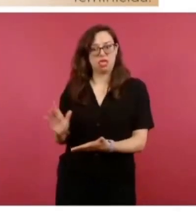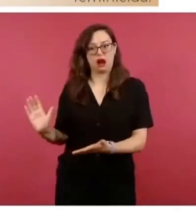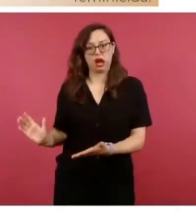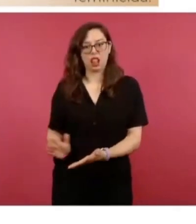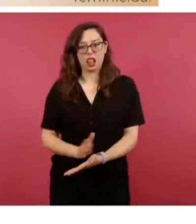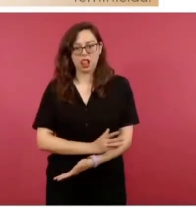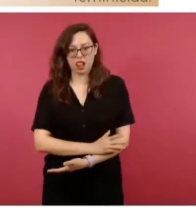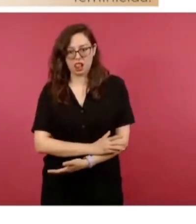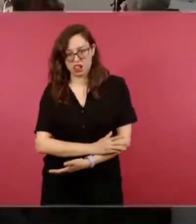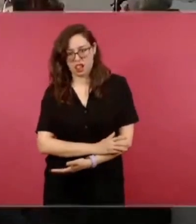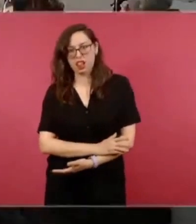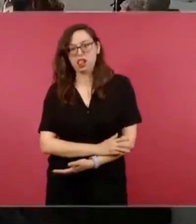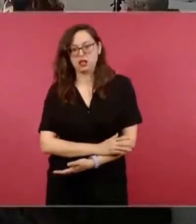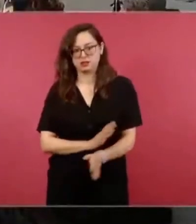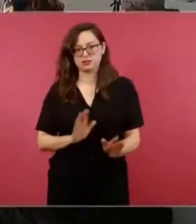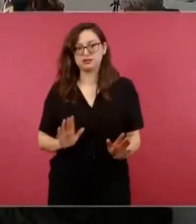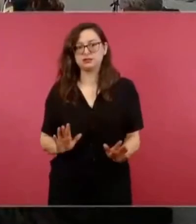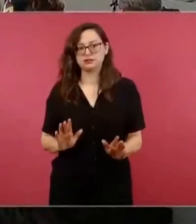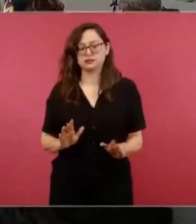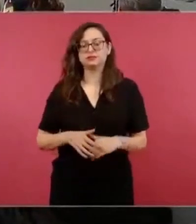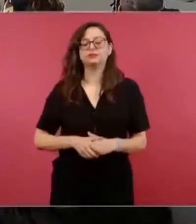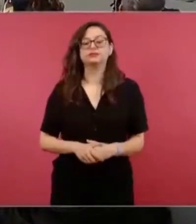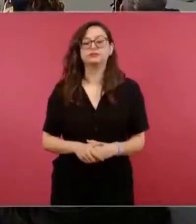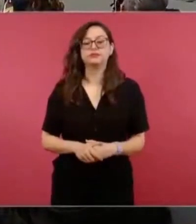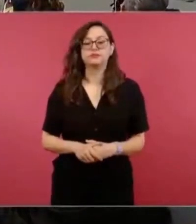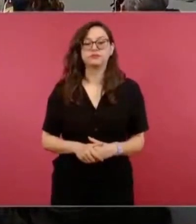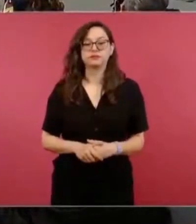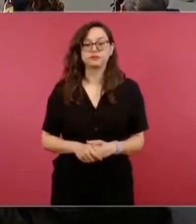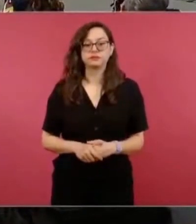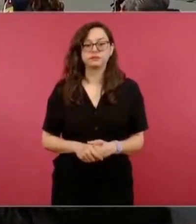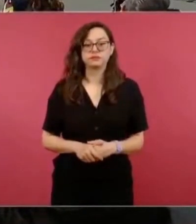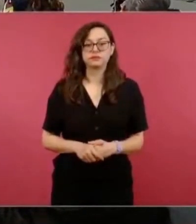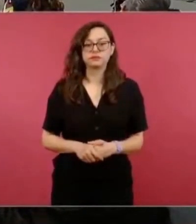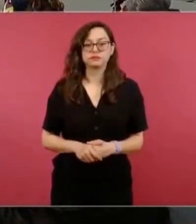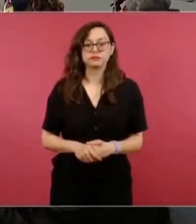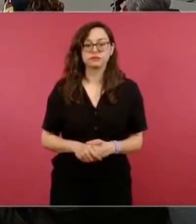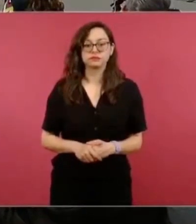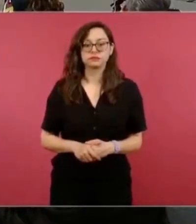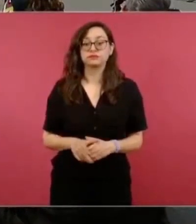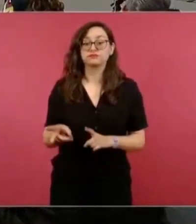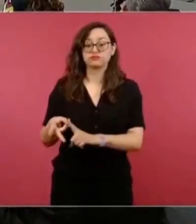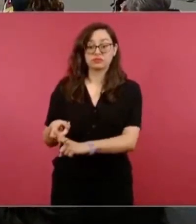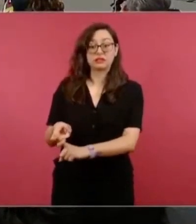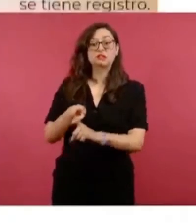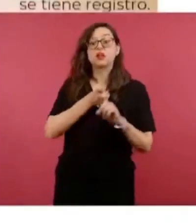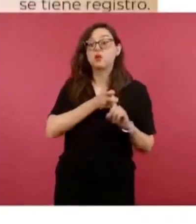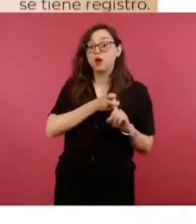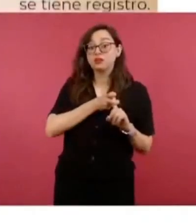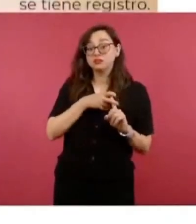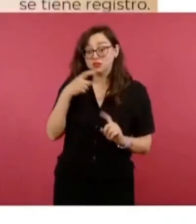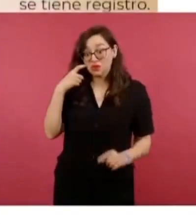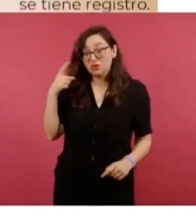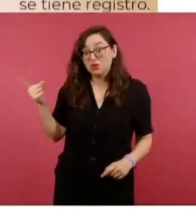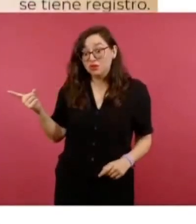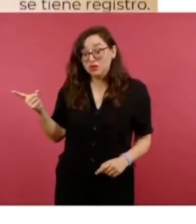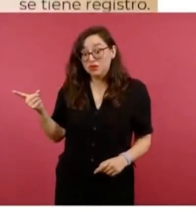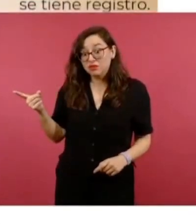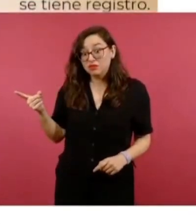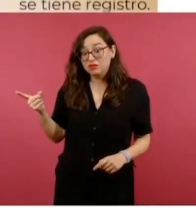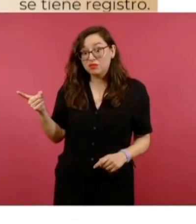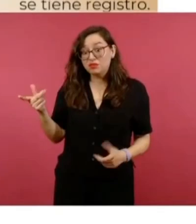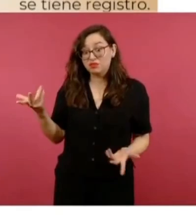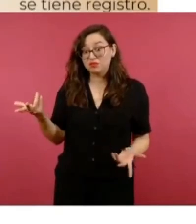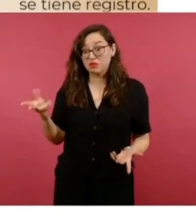Síguele. Mira esto. Nada más que eso no lo dicen. En el tiempo de